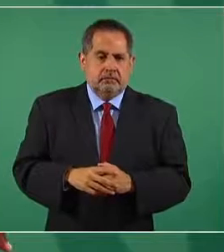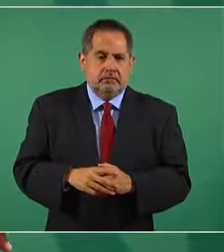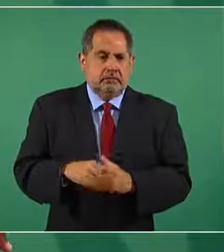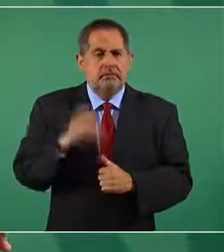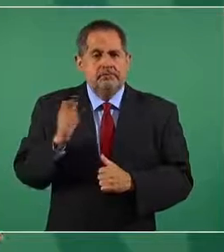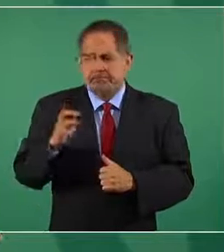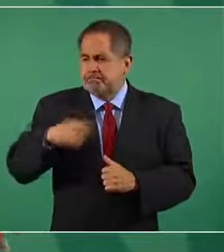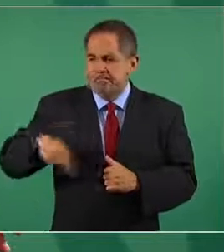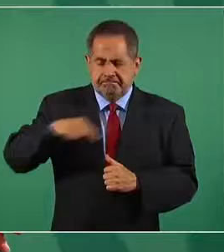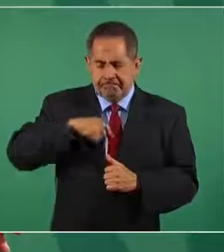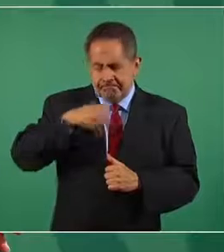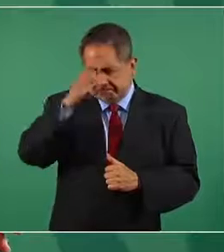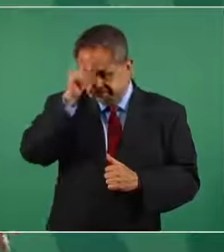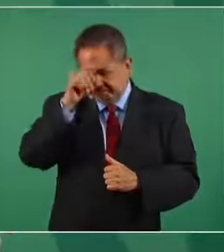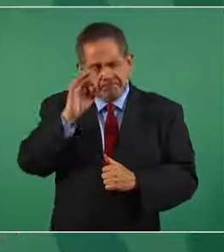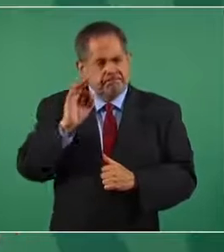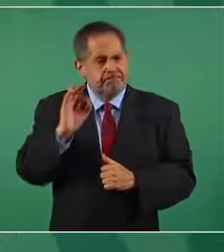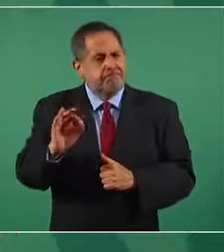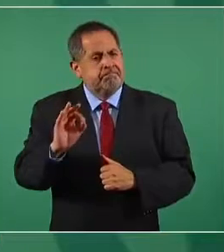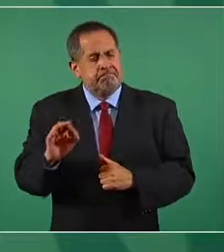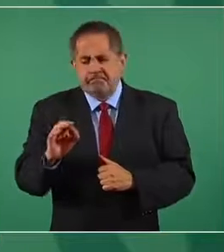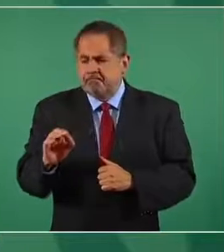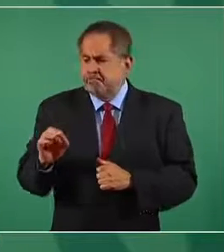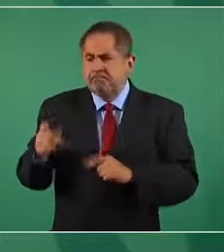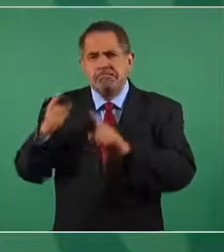pues coincide con lo que se está haciendo